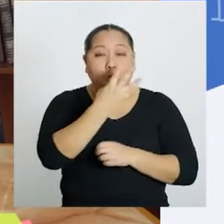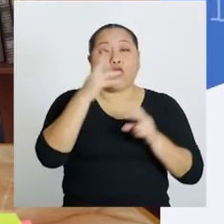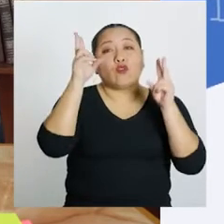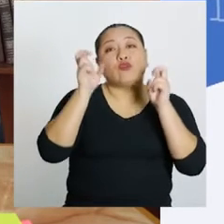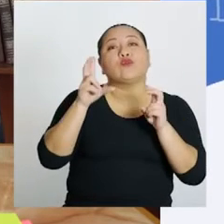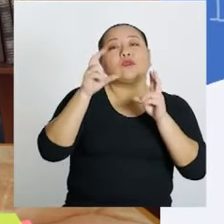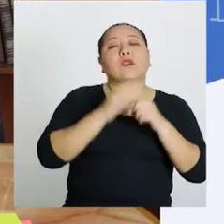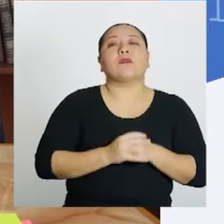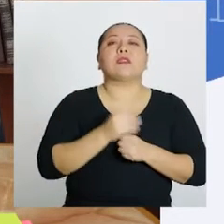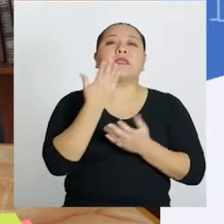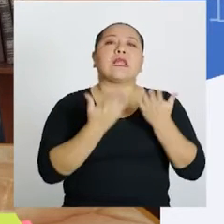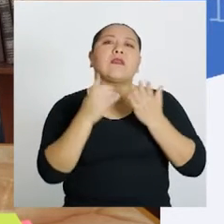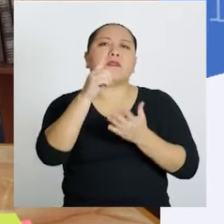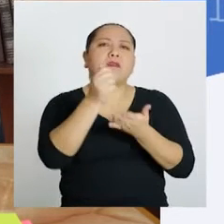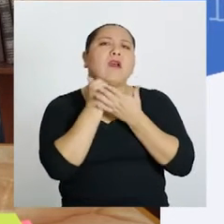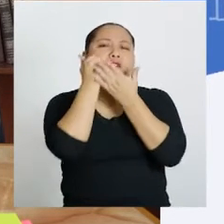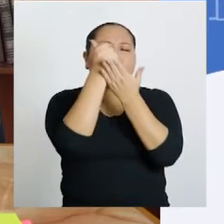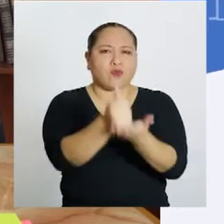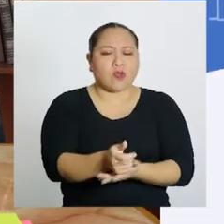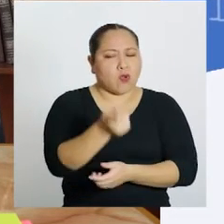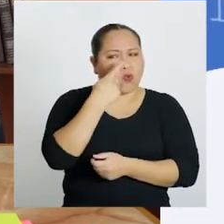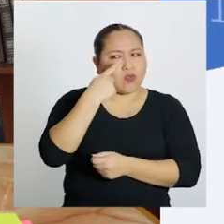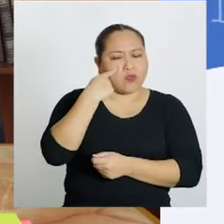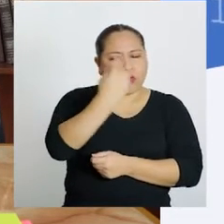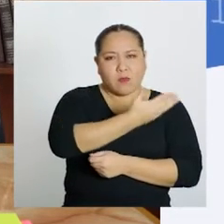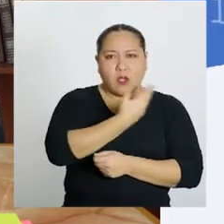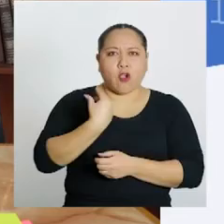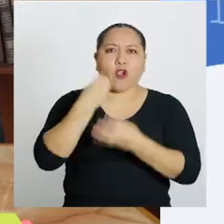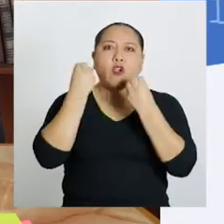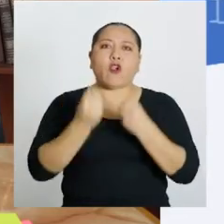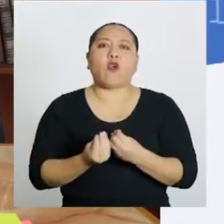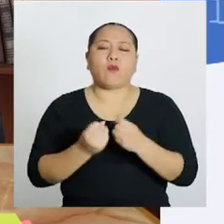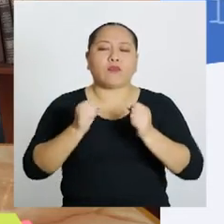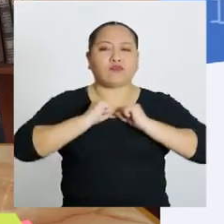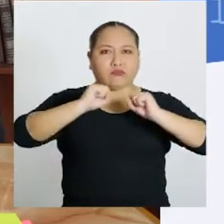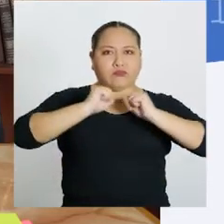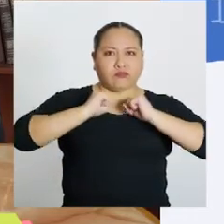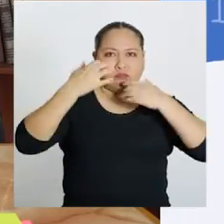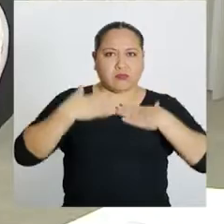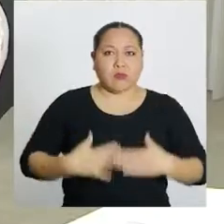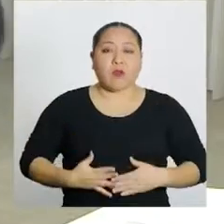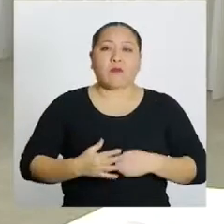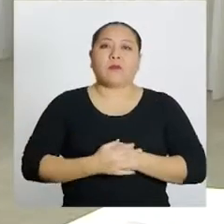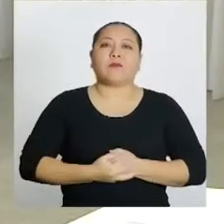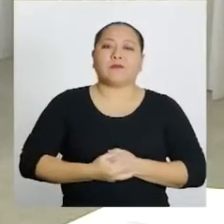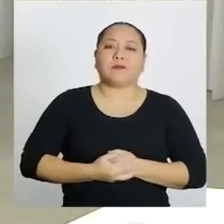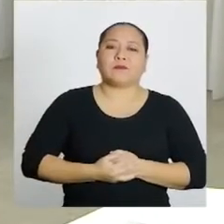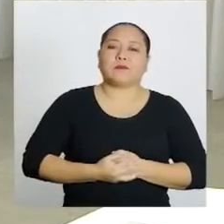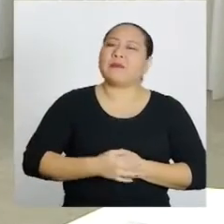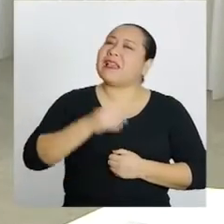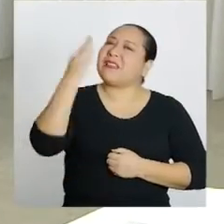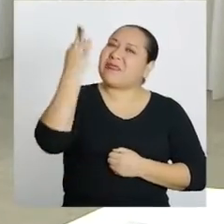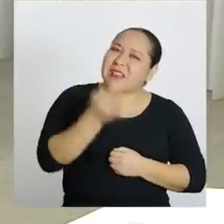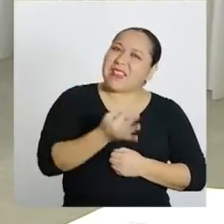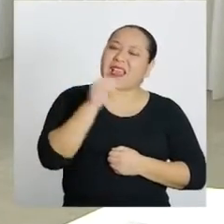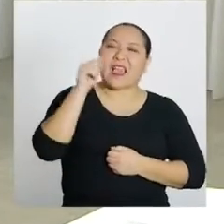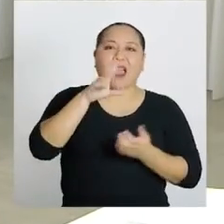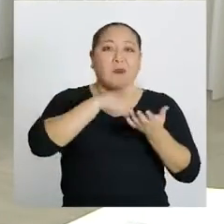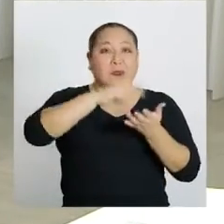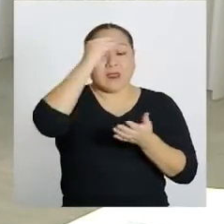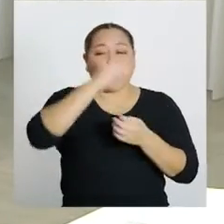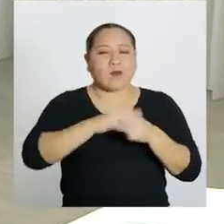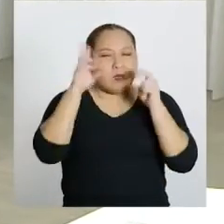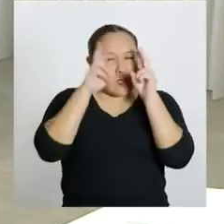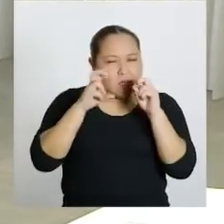temas que podrían ayudarnos a conocer mejor cómo está funcionando nuestro cuerpo. ¡Cierto! Aprendimos